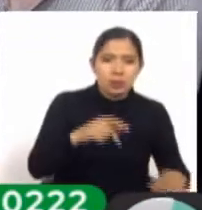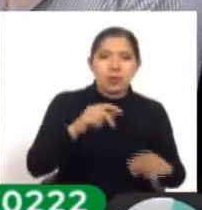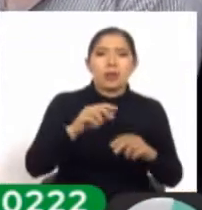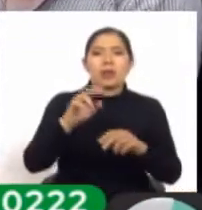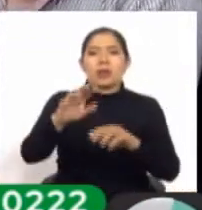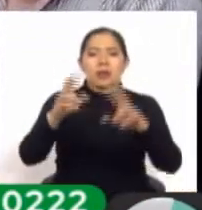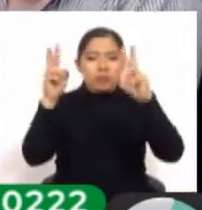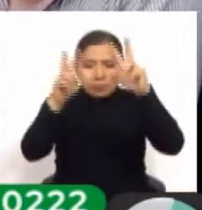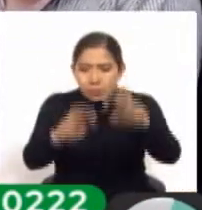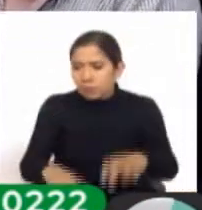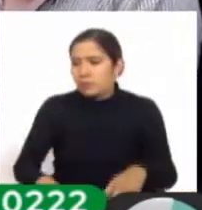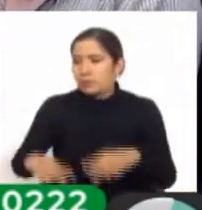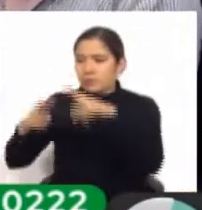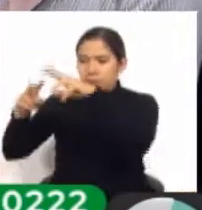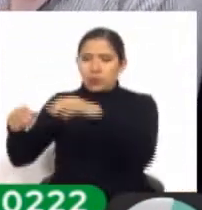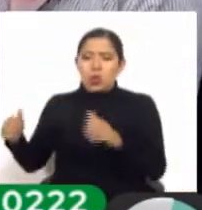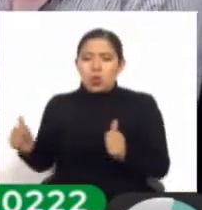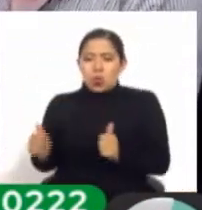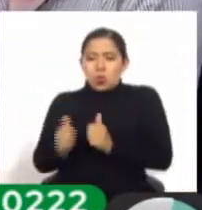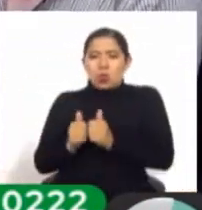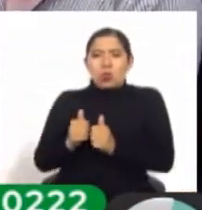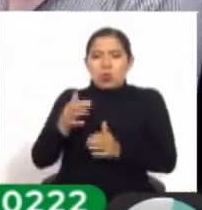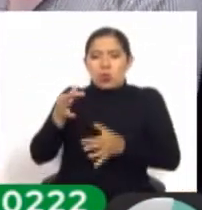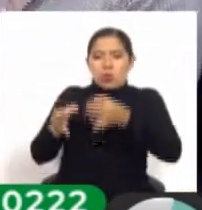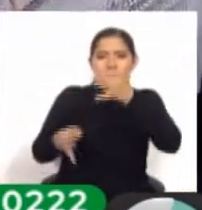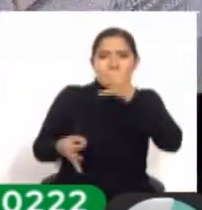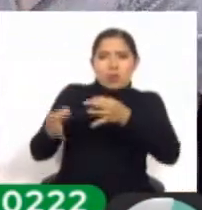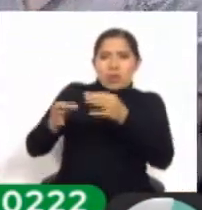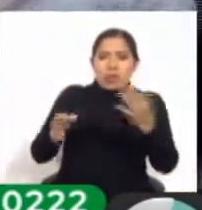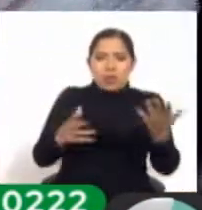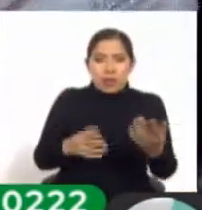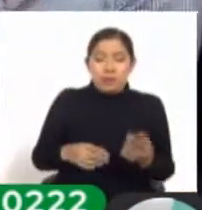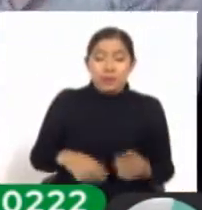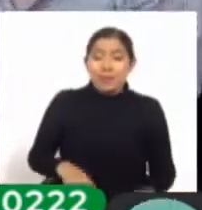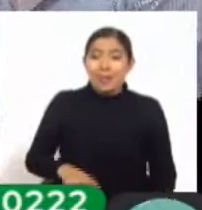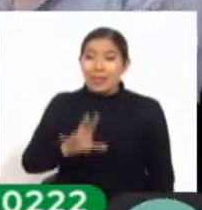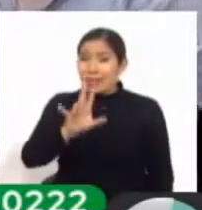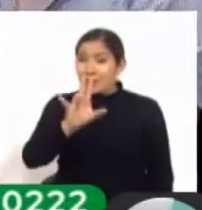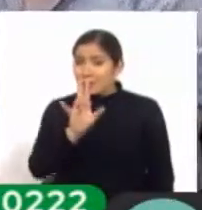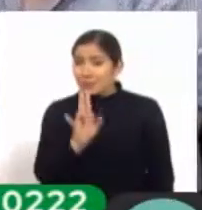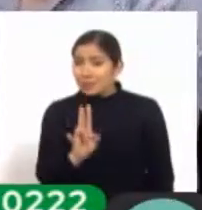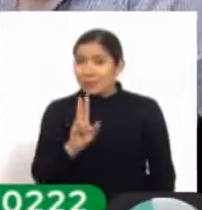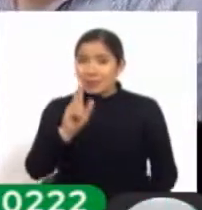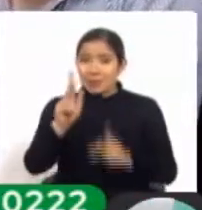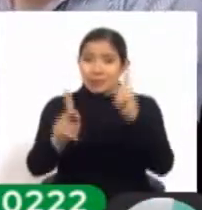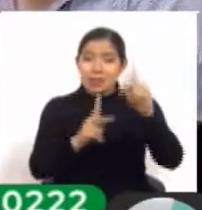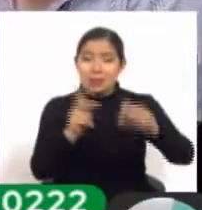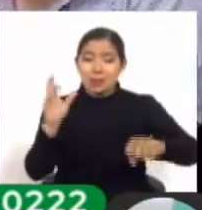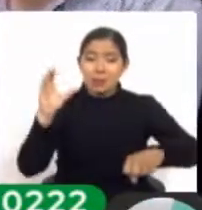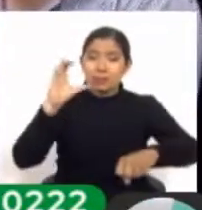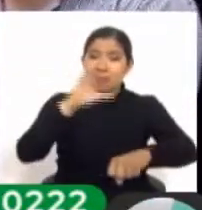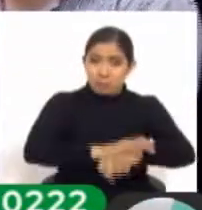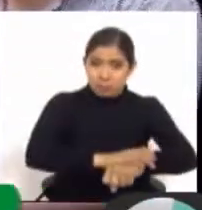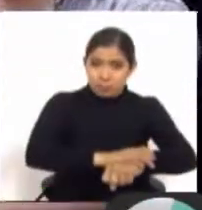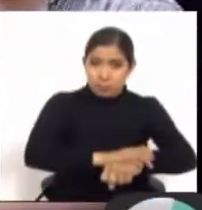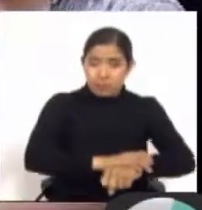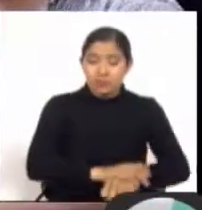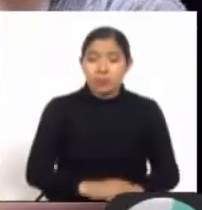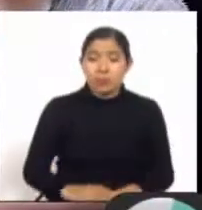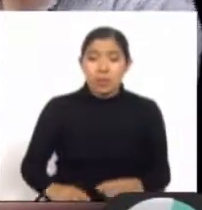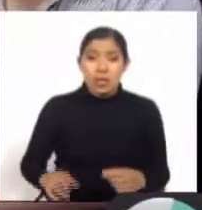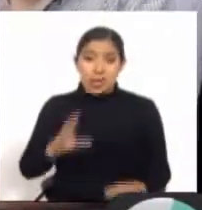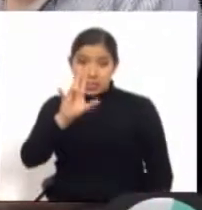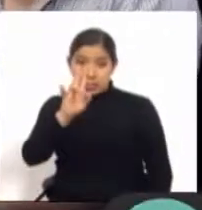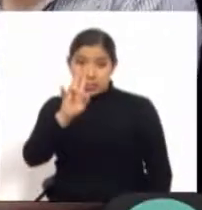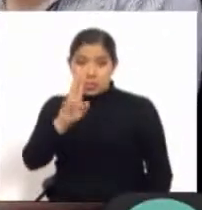en presencia del fiscal. 7 personas han sido aprehendidas, entre ellos 2 colombianos,